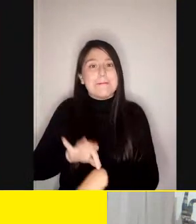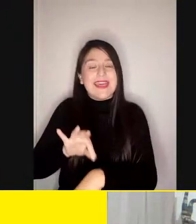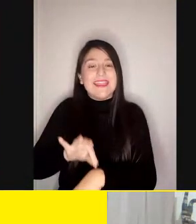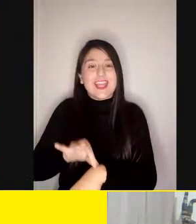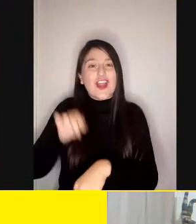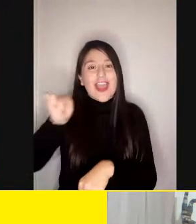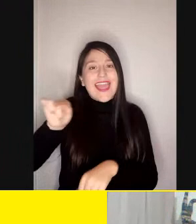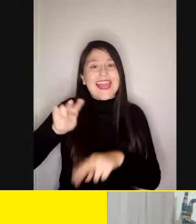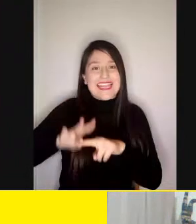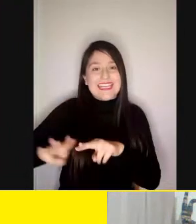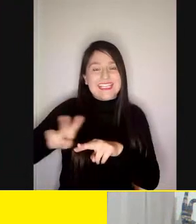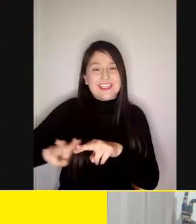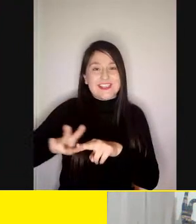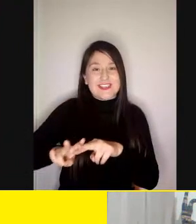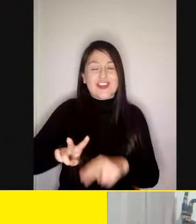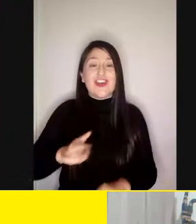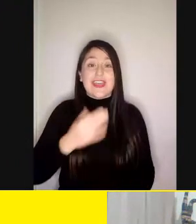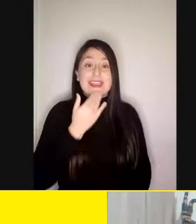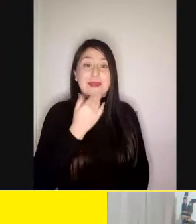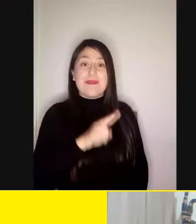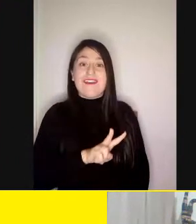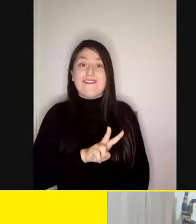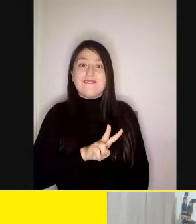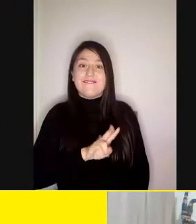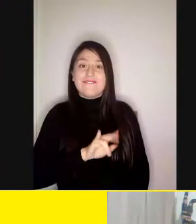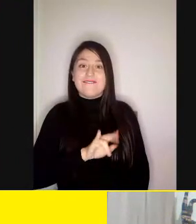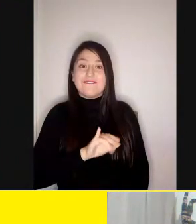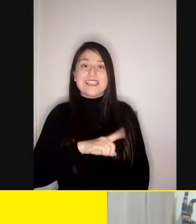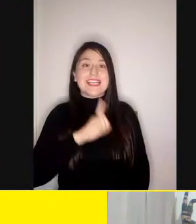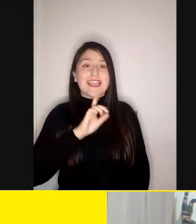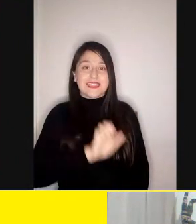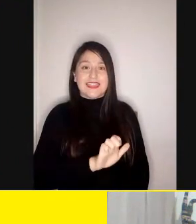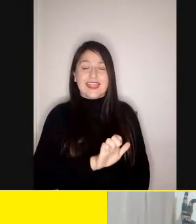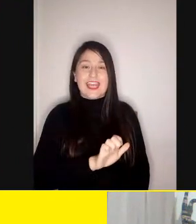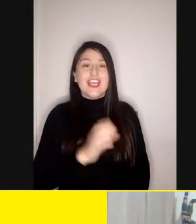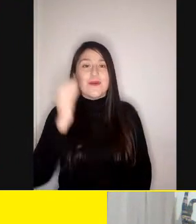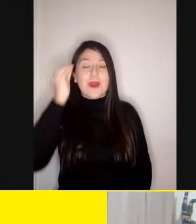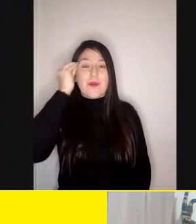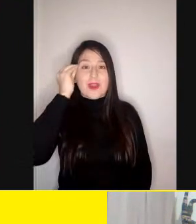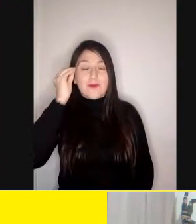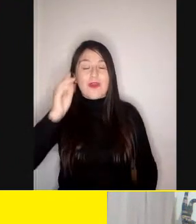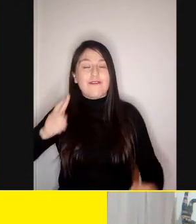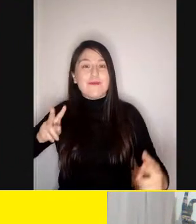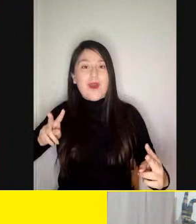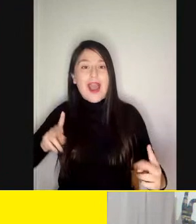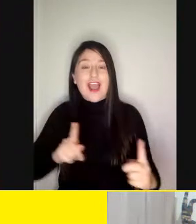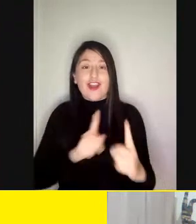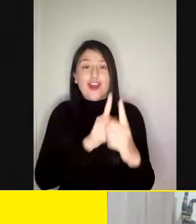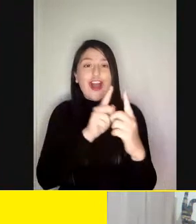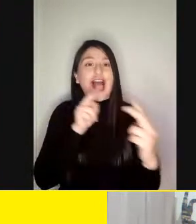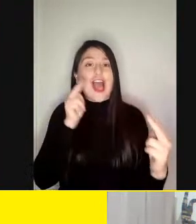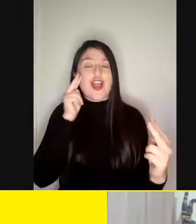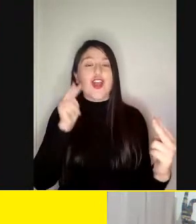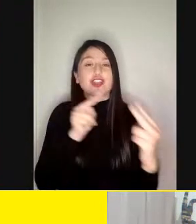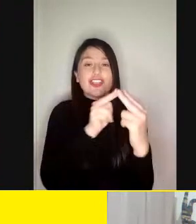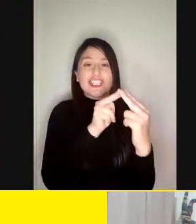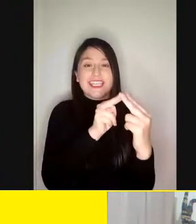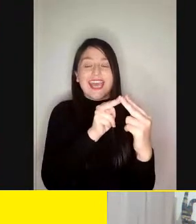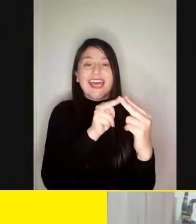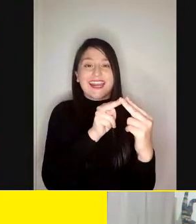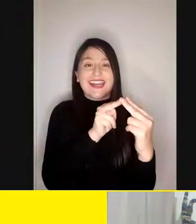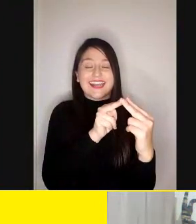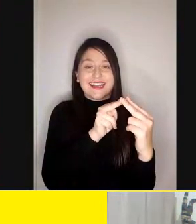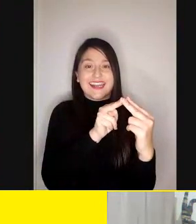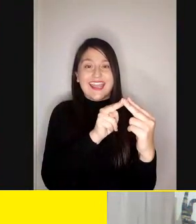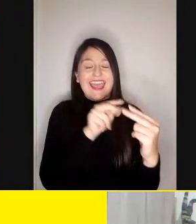que hizo Vicente. Yo recuerdo perfectamente cuando lo fuimos a conocer, Alejandra. Don Vicente estaba tan asombrado